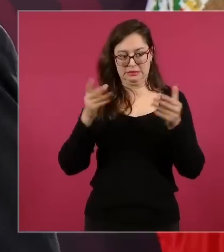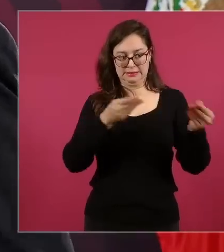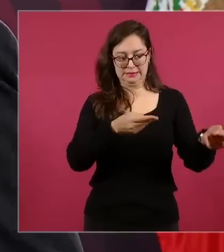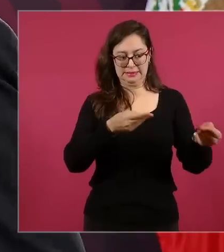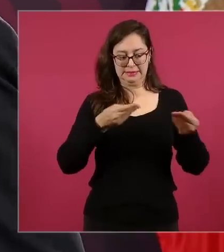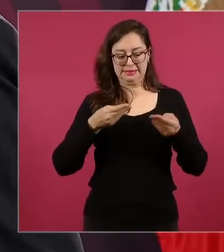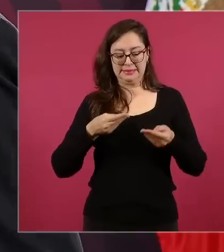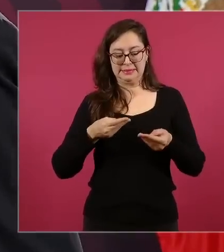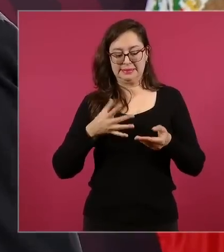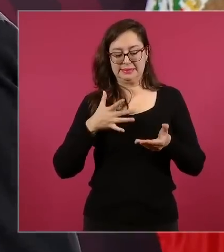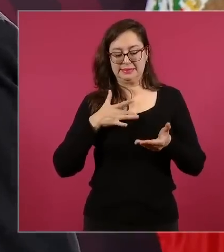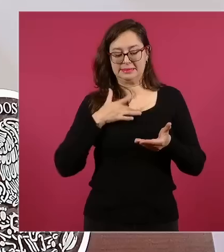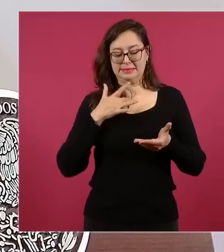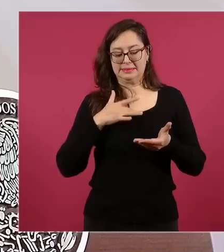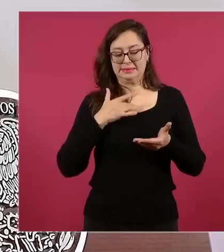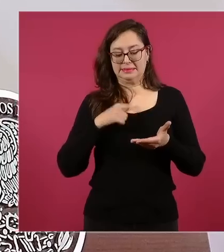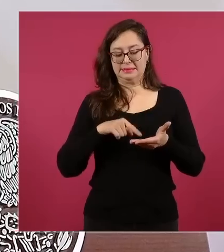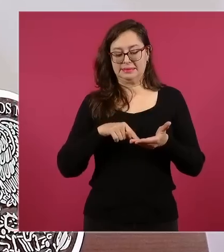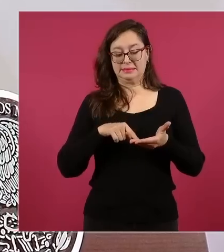el ministro